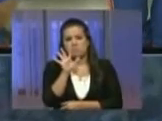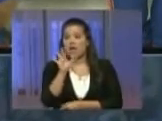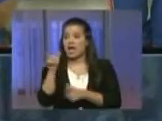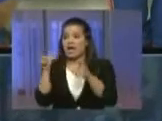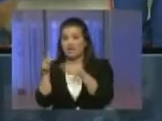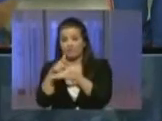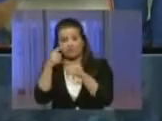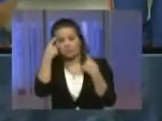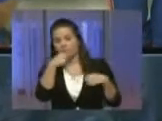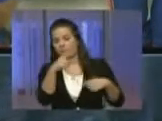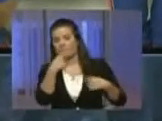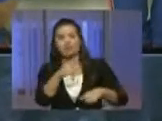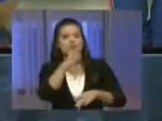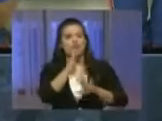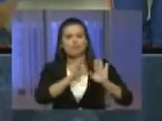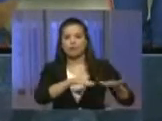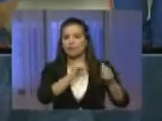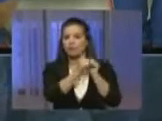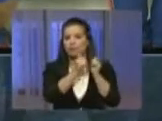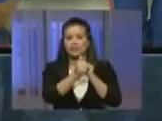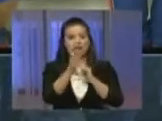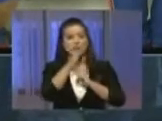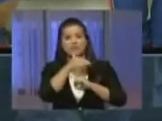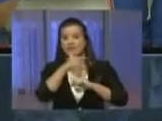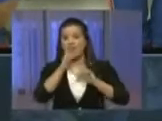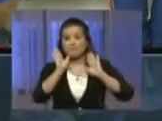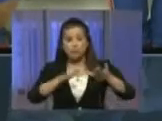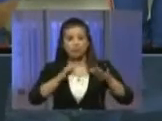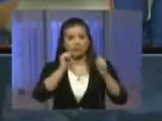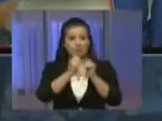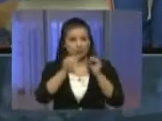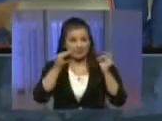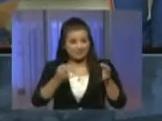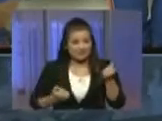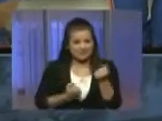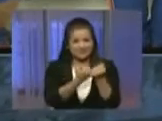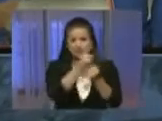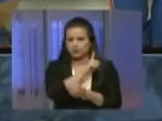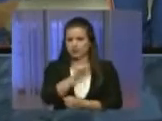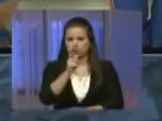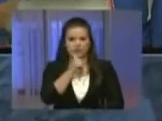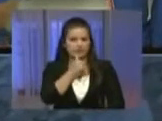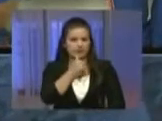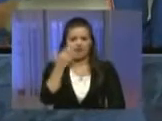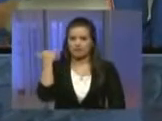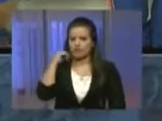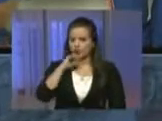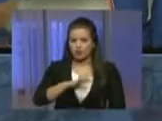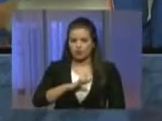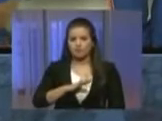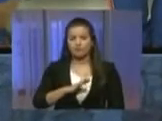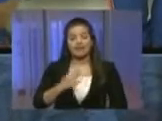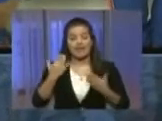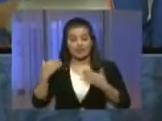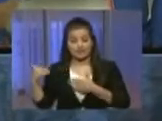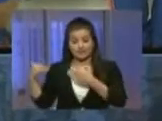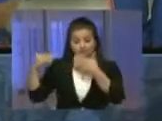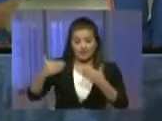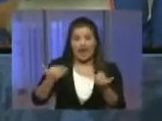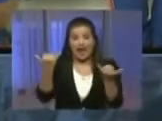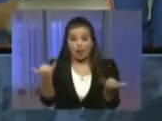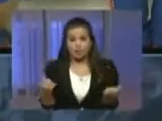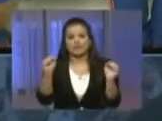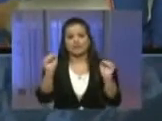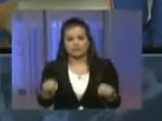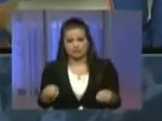deportista al atleta y olvidó total al deporte hoy tenemos un plan de preparación lo que se llama el